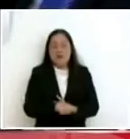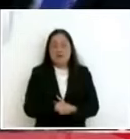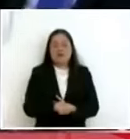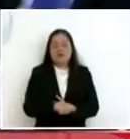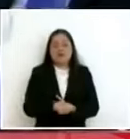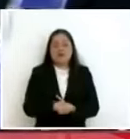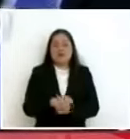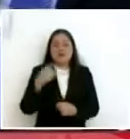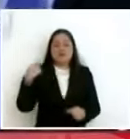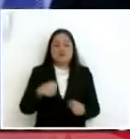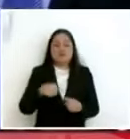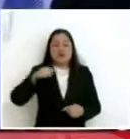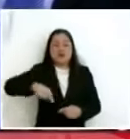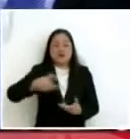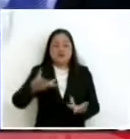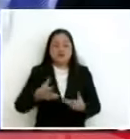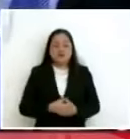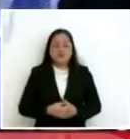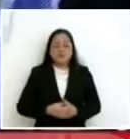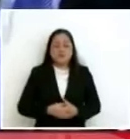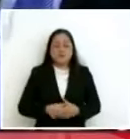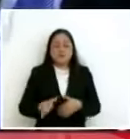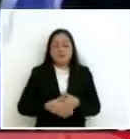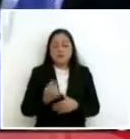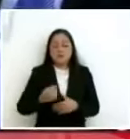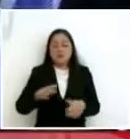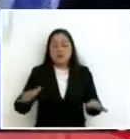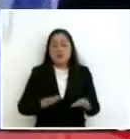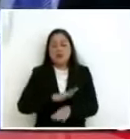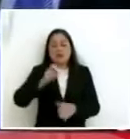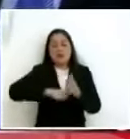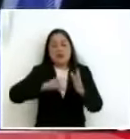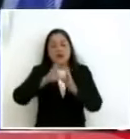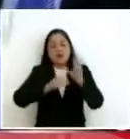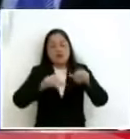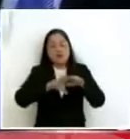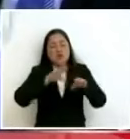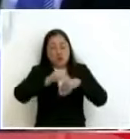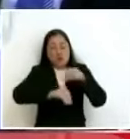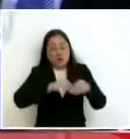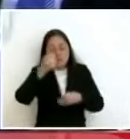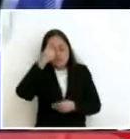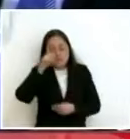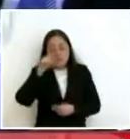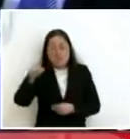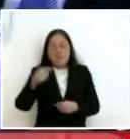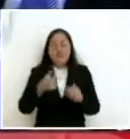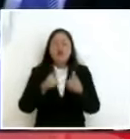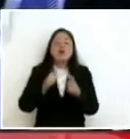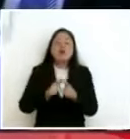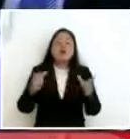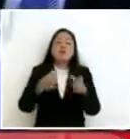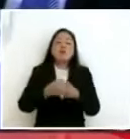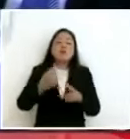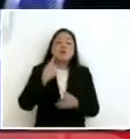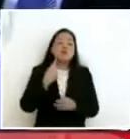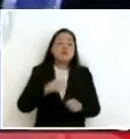dimensiones históricas, senadora, porque la reforma está diseñada para que el poder de los partidos y del